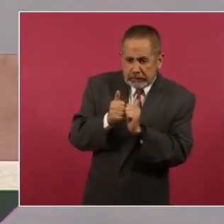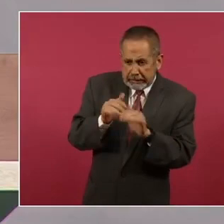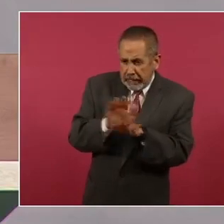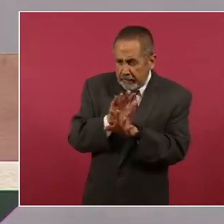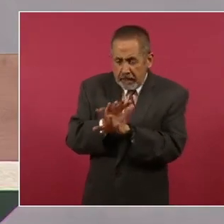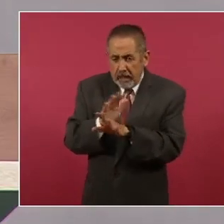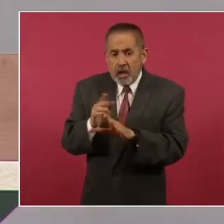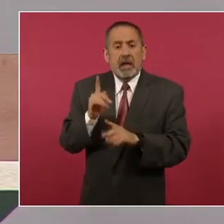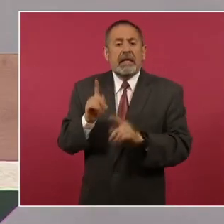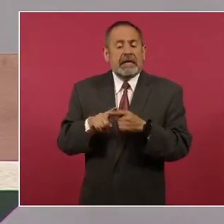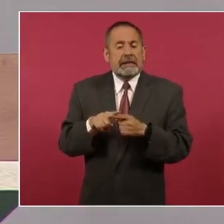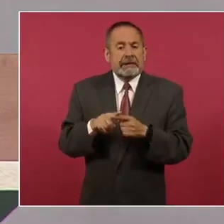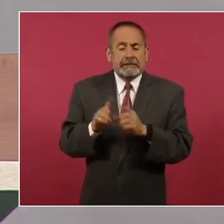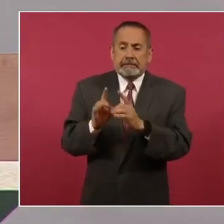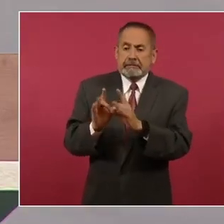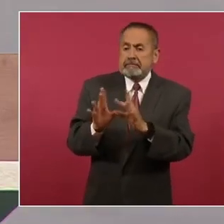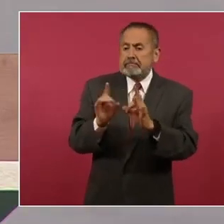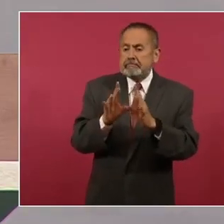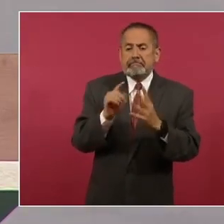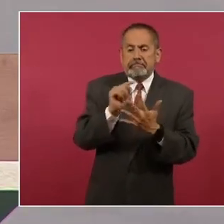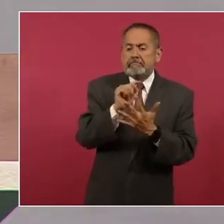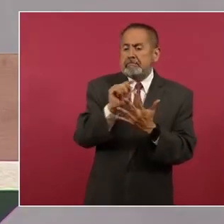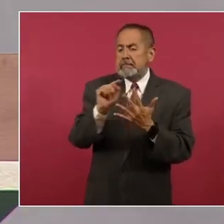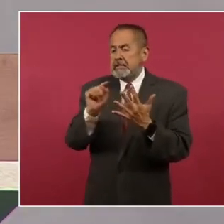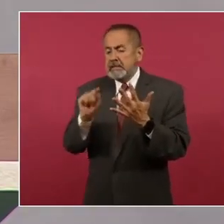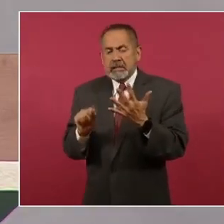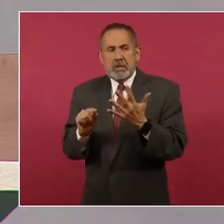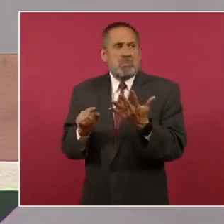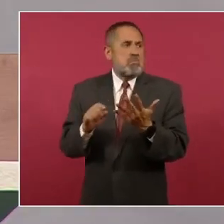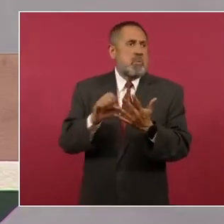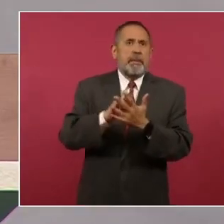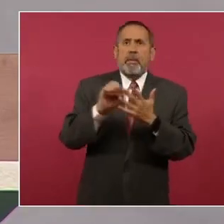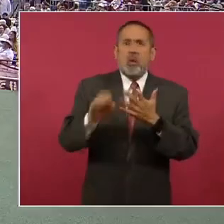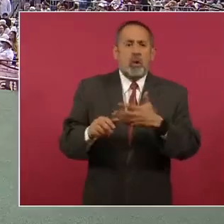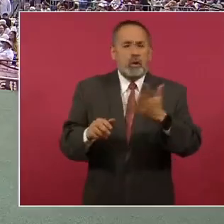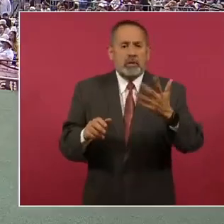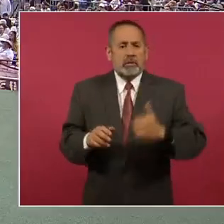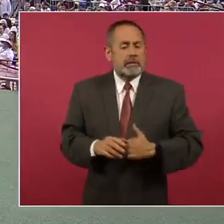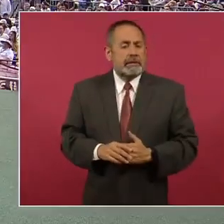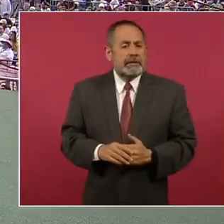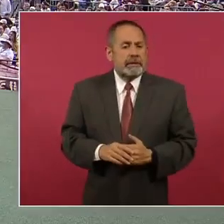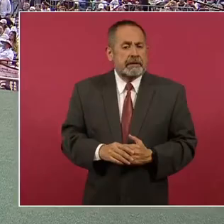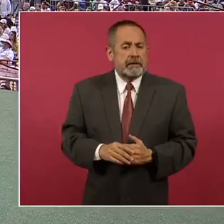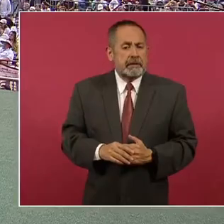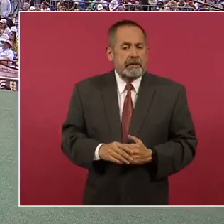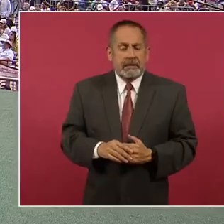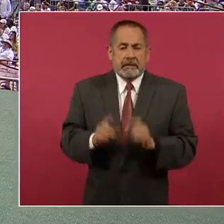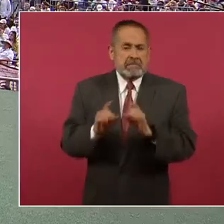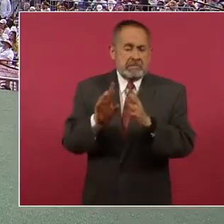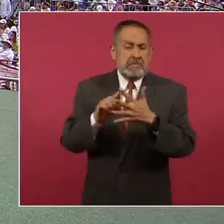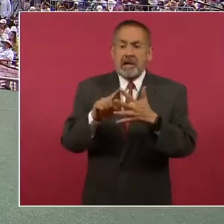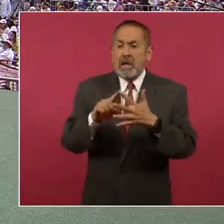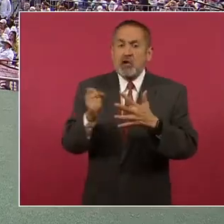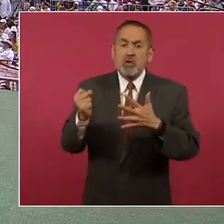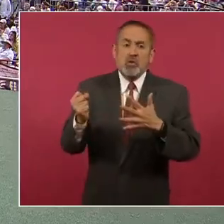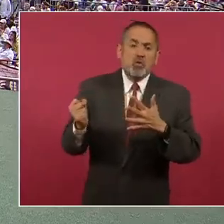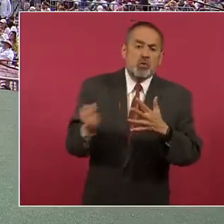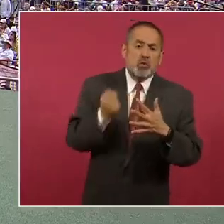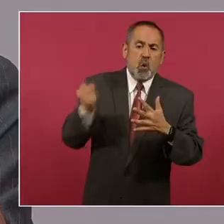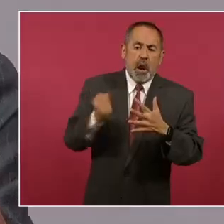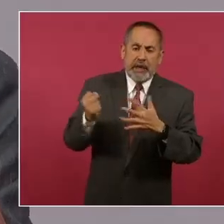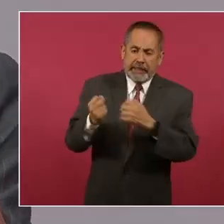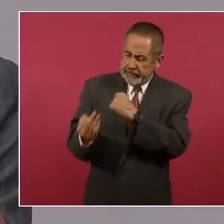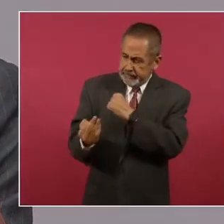intervienen también factores como la suerte,